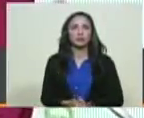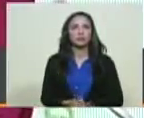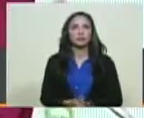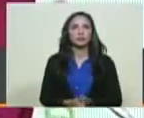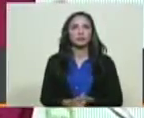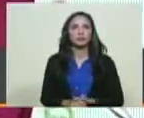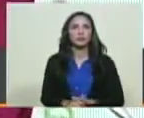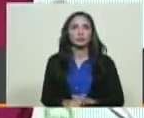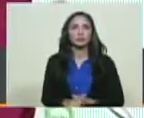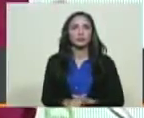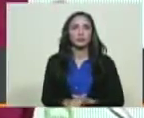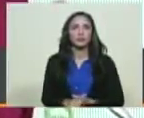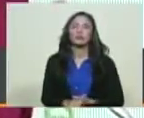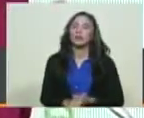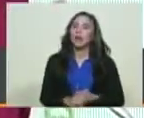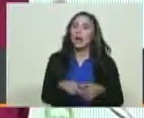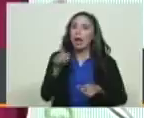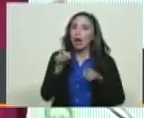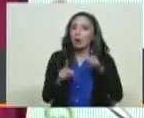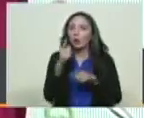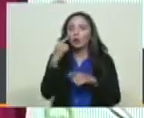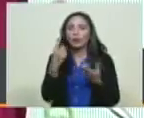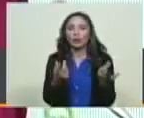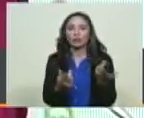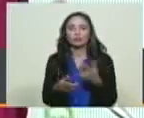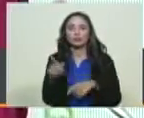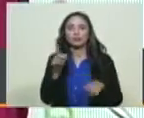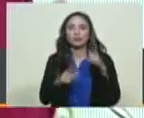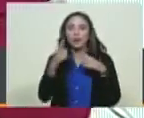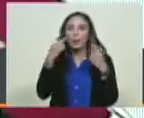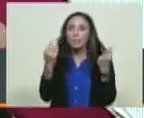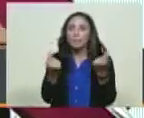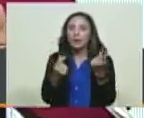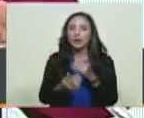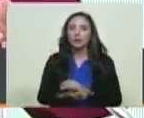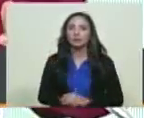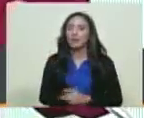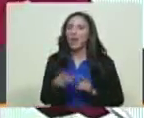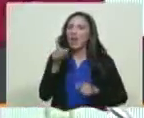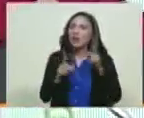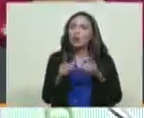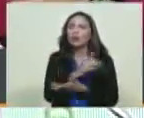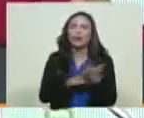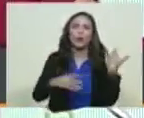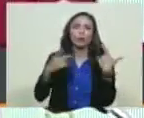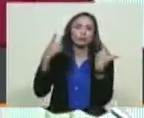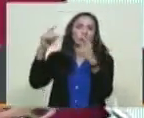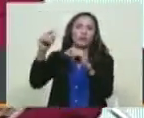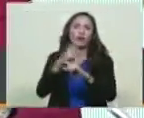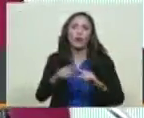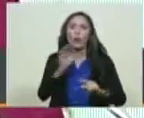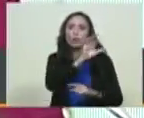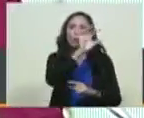en los cantos de sirena y se fueron a aventurarse